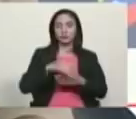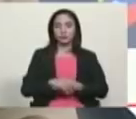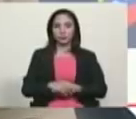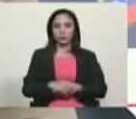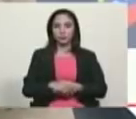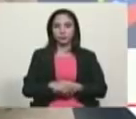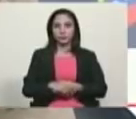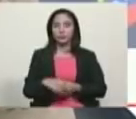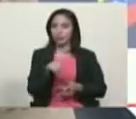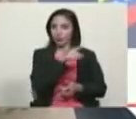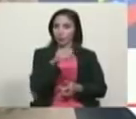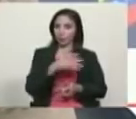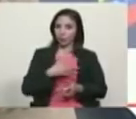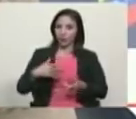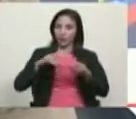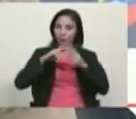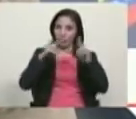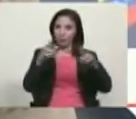Si quieres la paz,